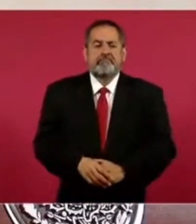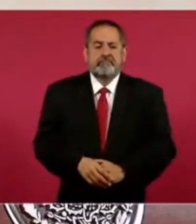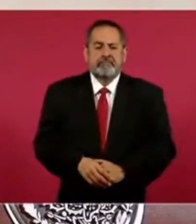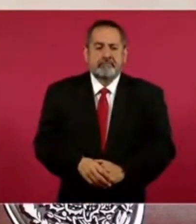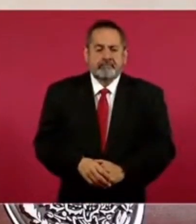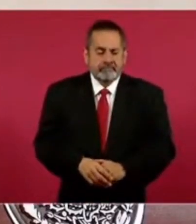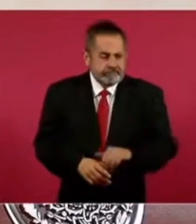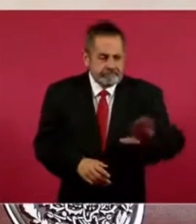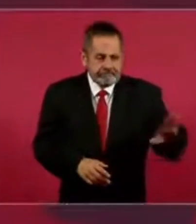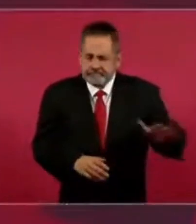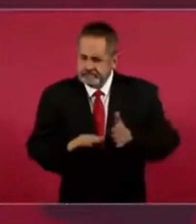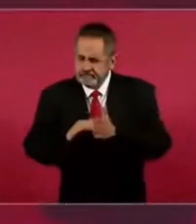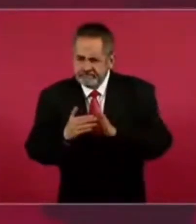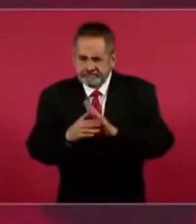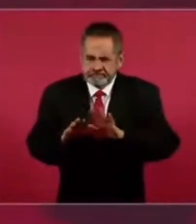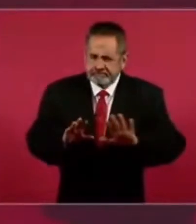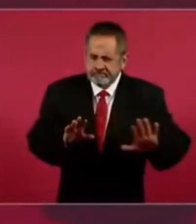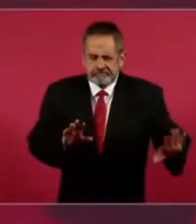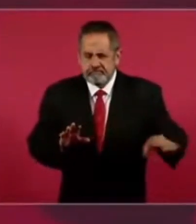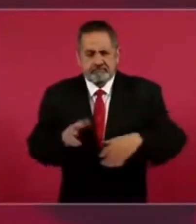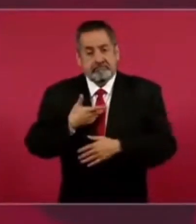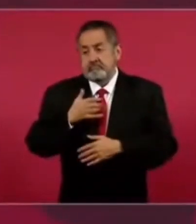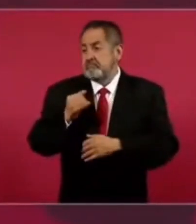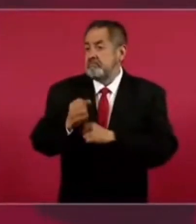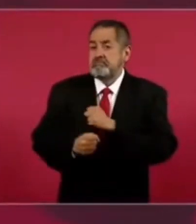Siempre. Ya llevamos años así.